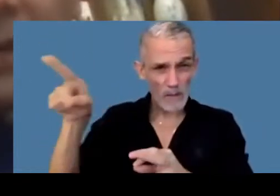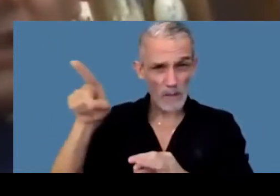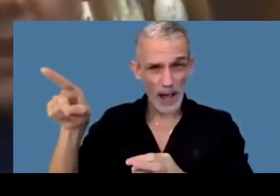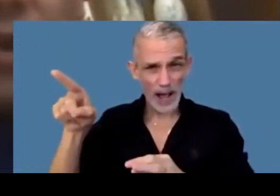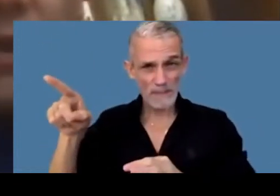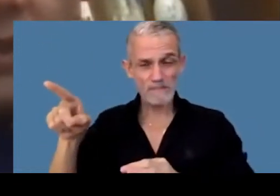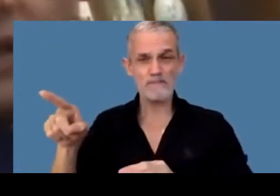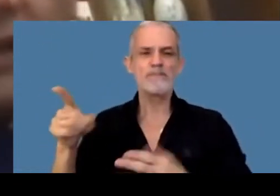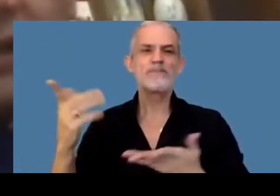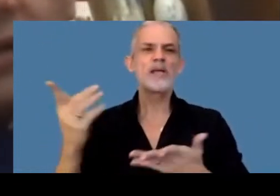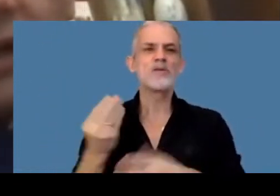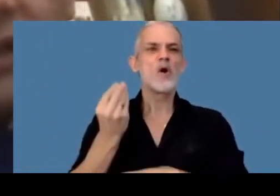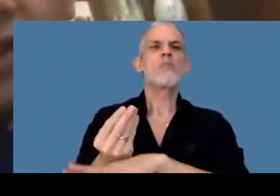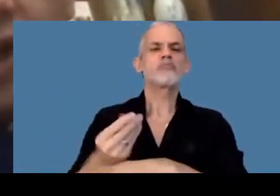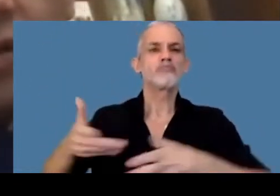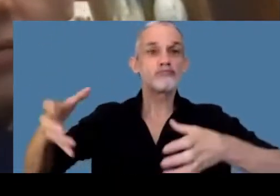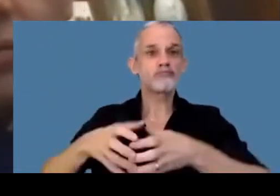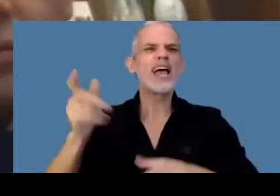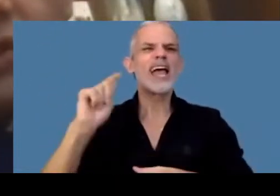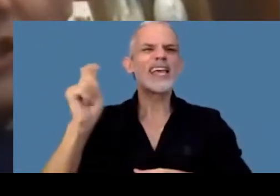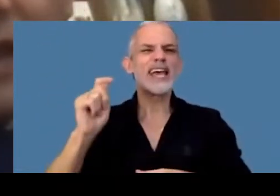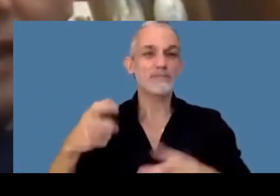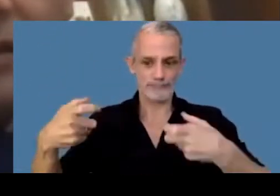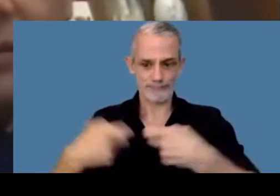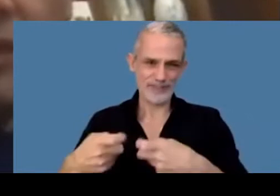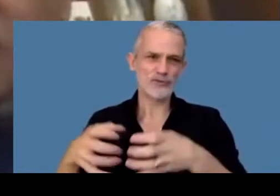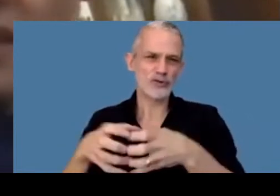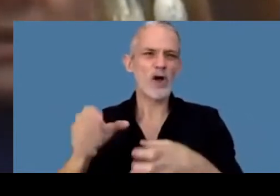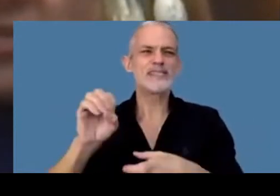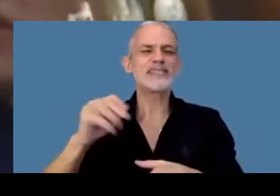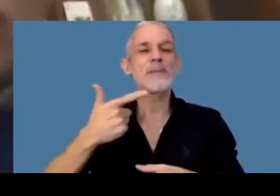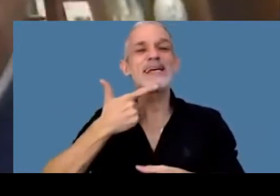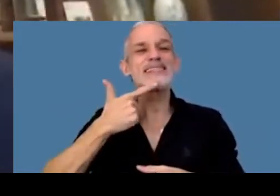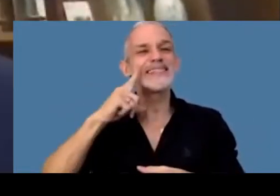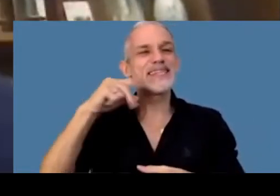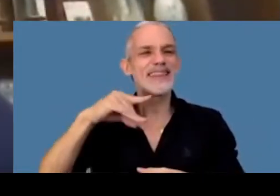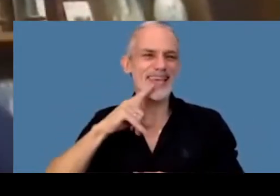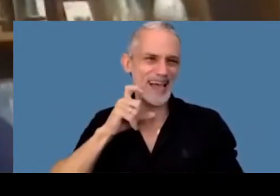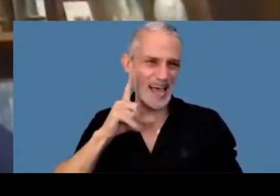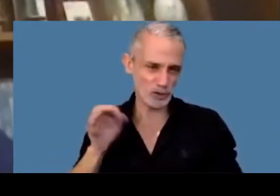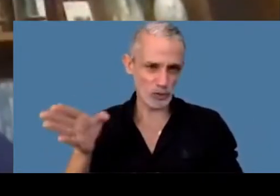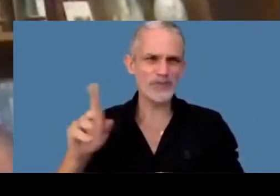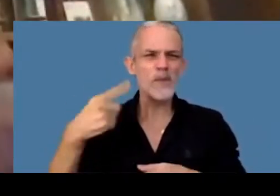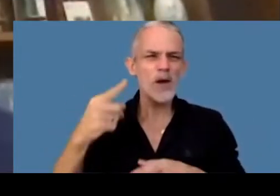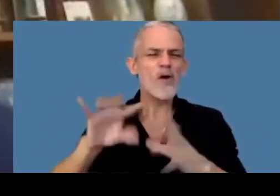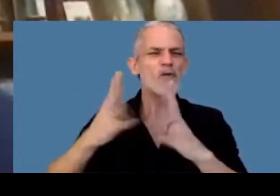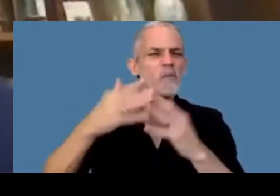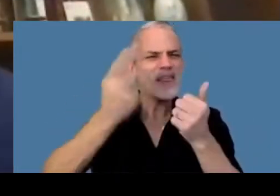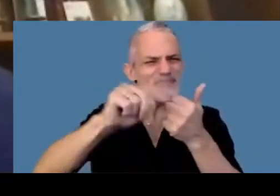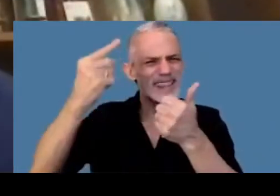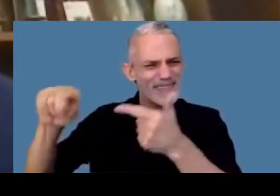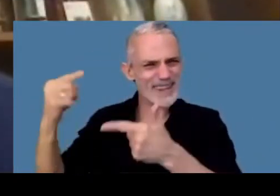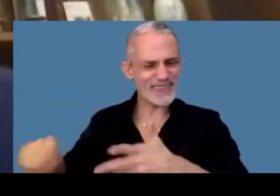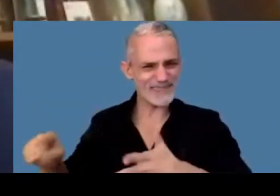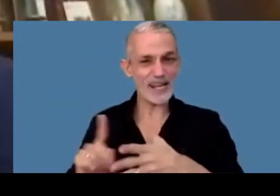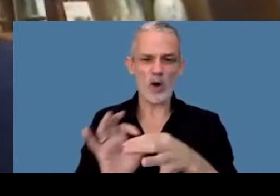la representación colectiva la tiene una organización sindical. Después tienen distintos modelos sindicales, modelos de unicidad, modelos